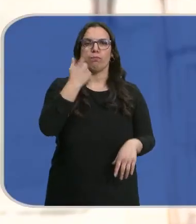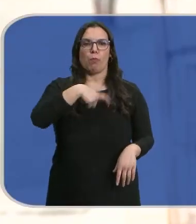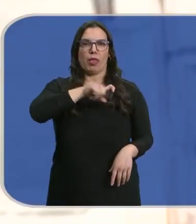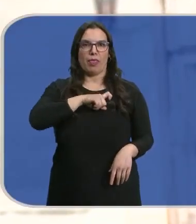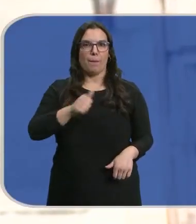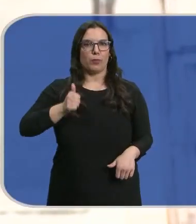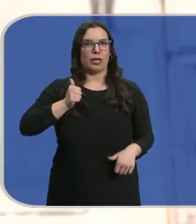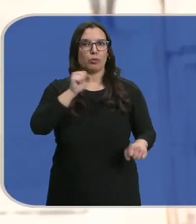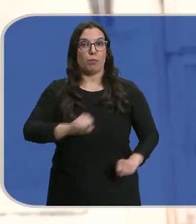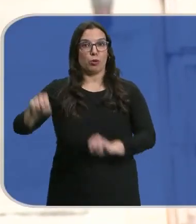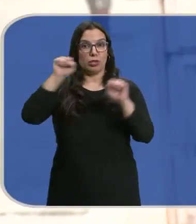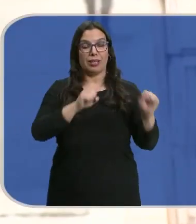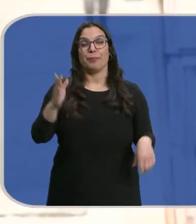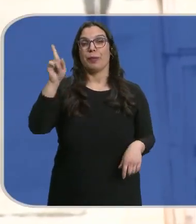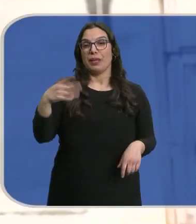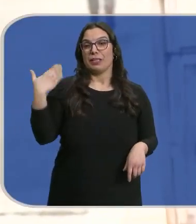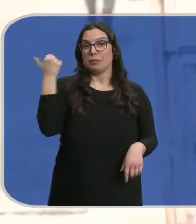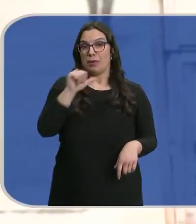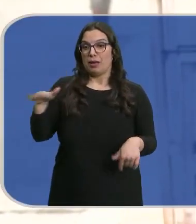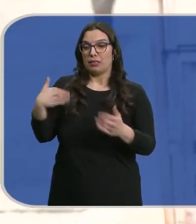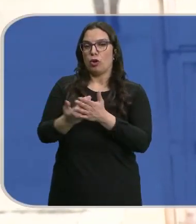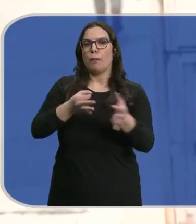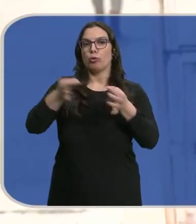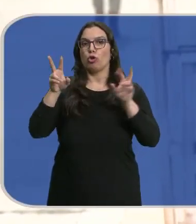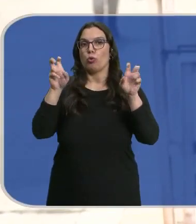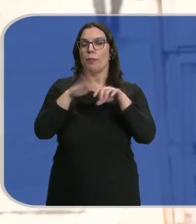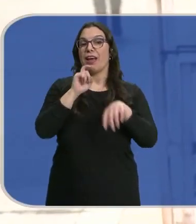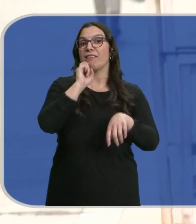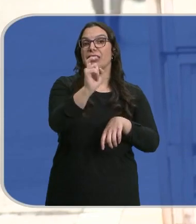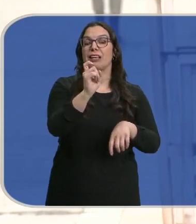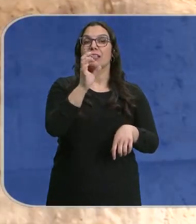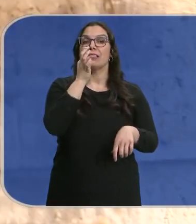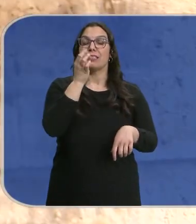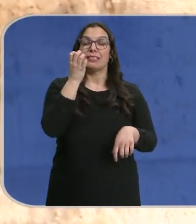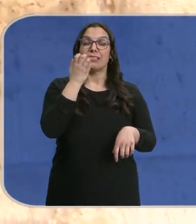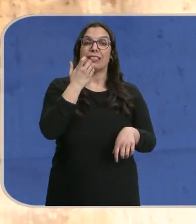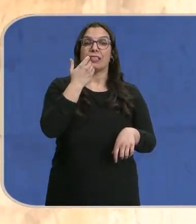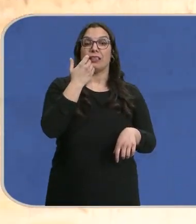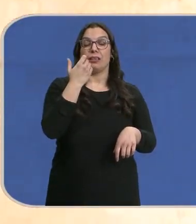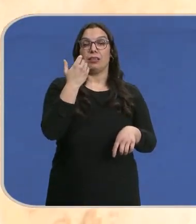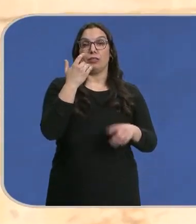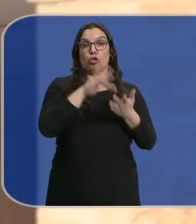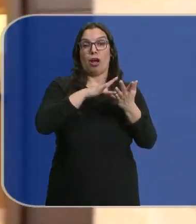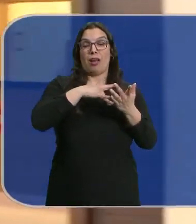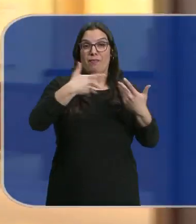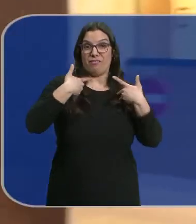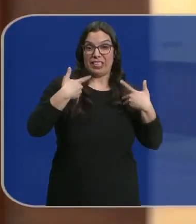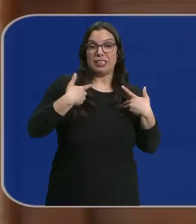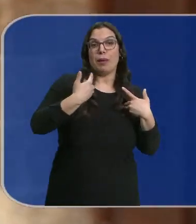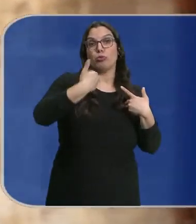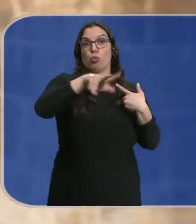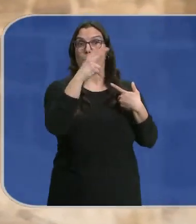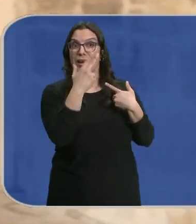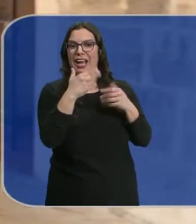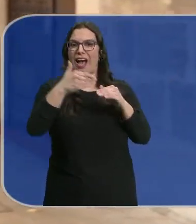policial. Además, desde hace una semana está funcionando el nuevo protocolo para alertar a las víctimas de si sus agresores son reincidentes. En